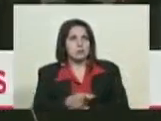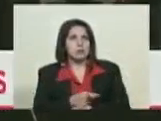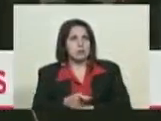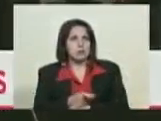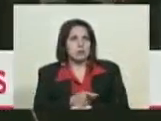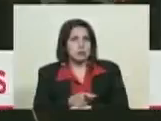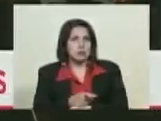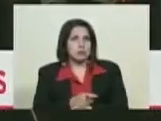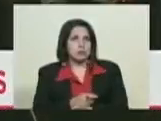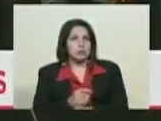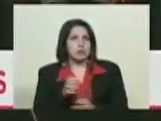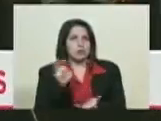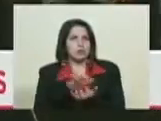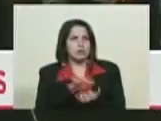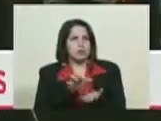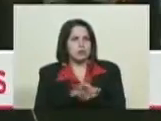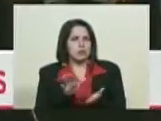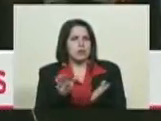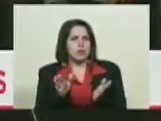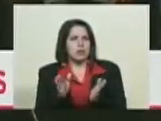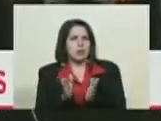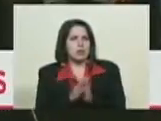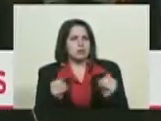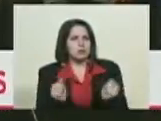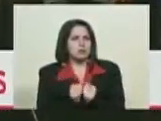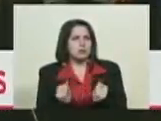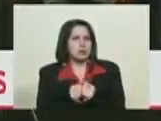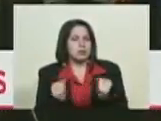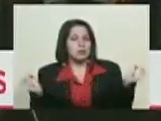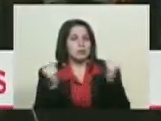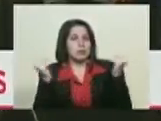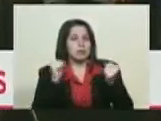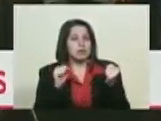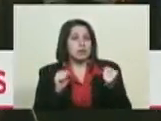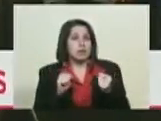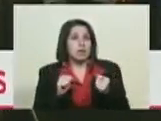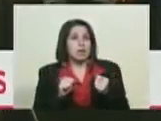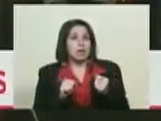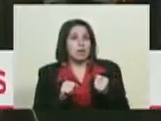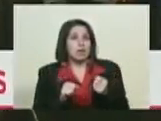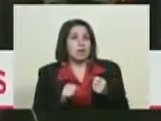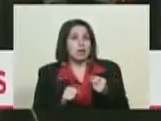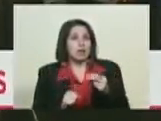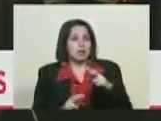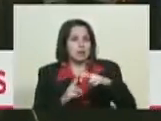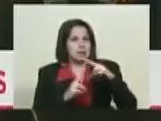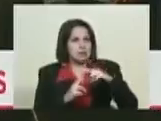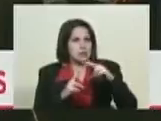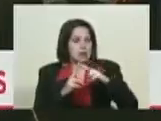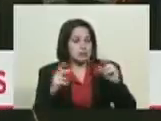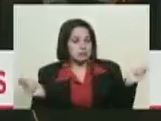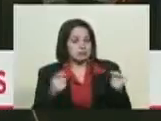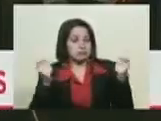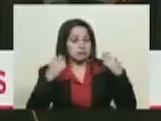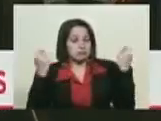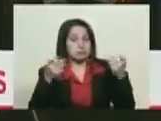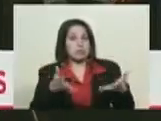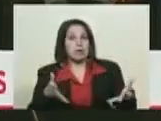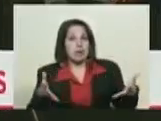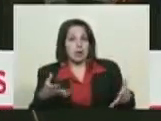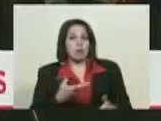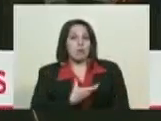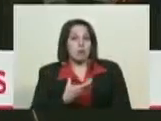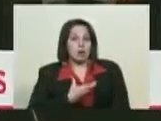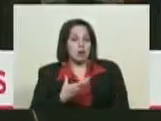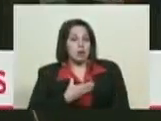Esparta, Anzoátegui, Mérida y a la gobernadora del Táchira, porque se lanzaron a la campaña y ganaron algunas alcaldías en